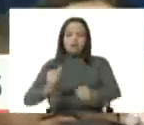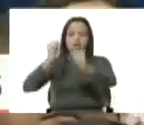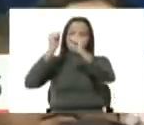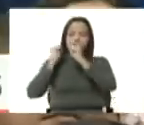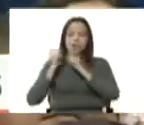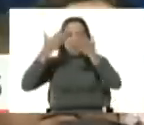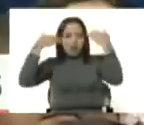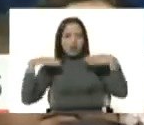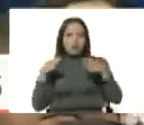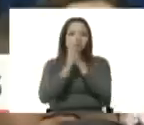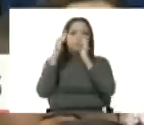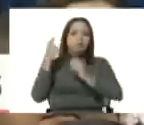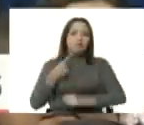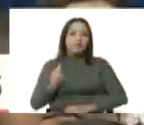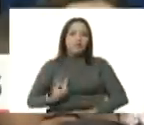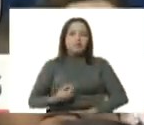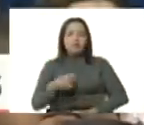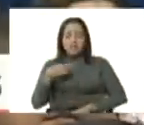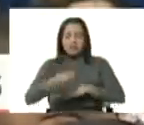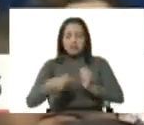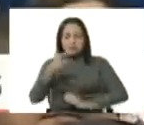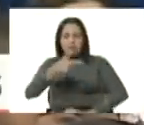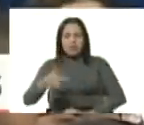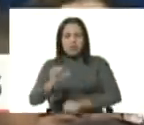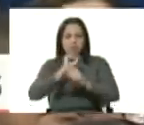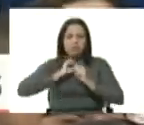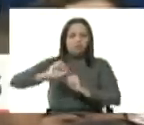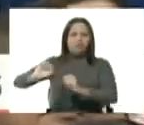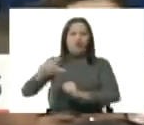fue repudiado y rechazado por el pueblo